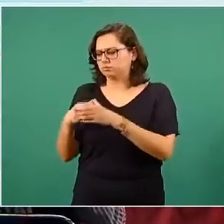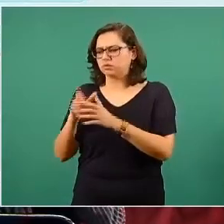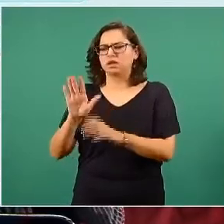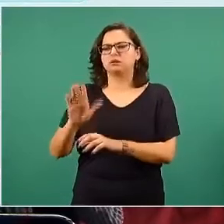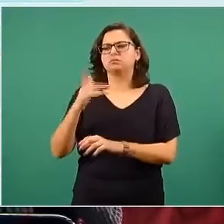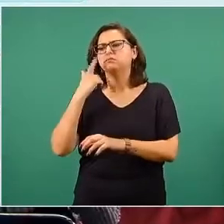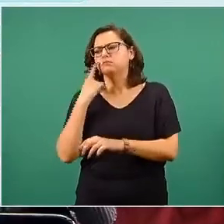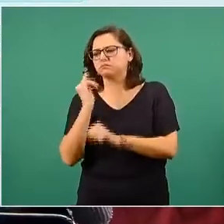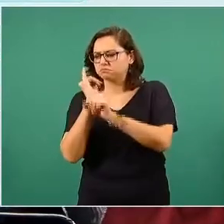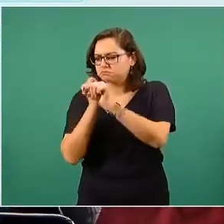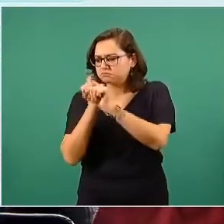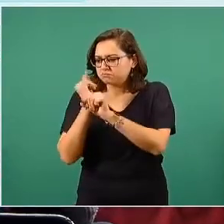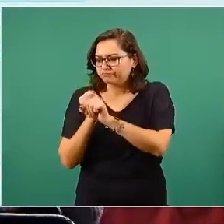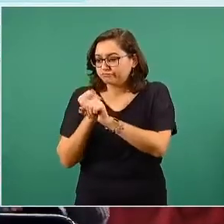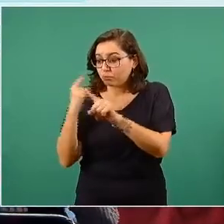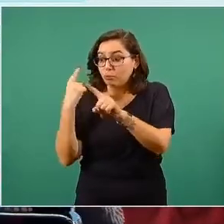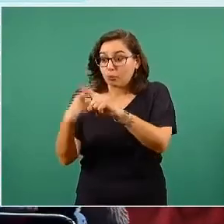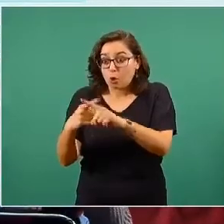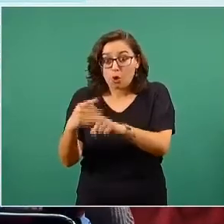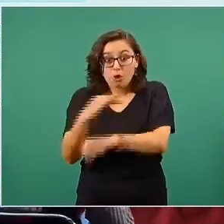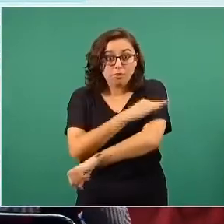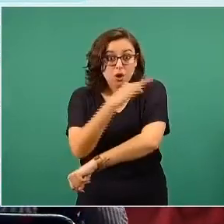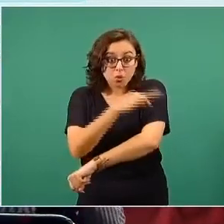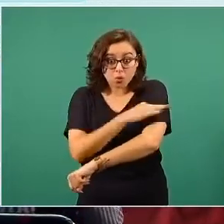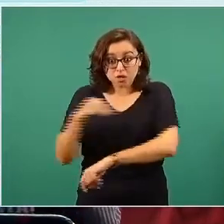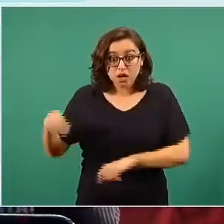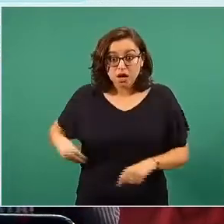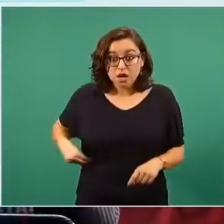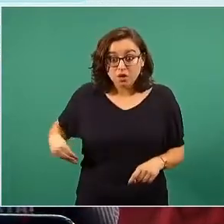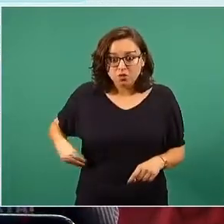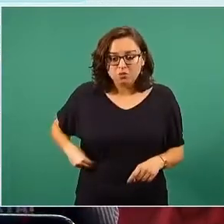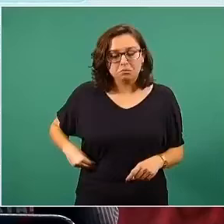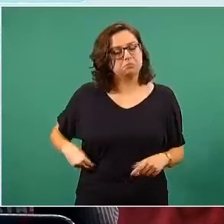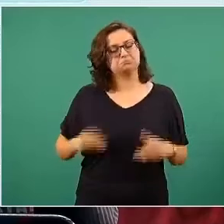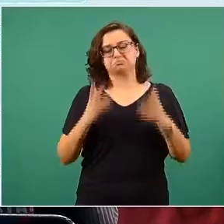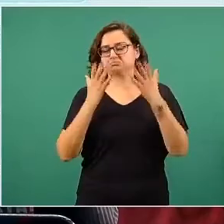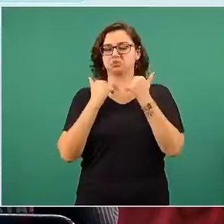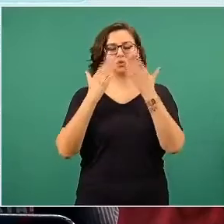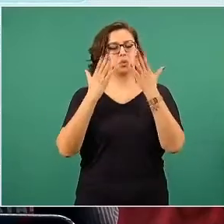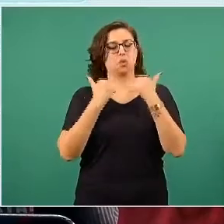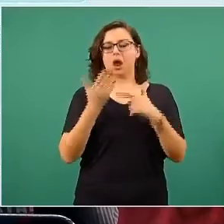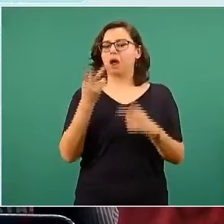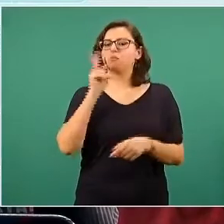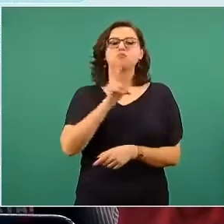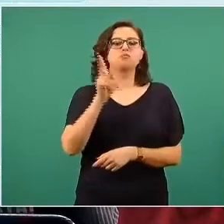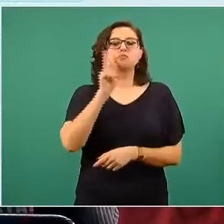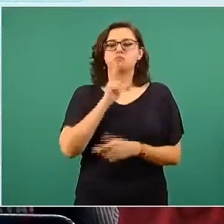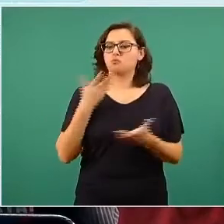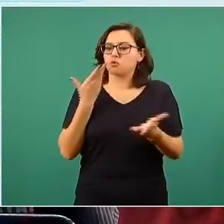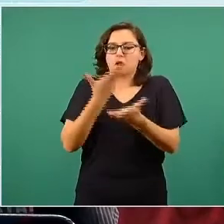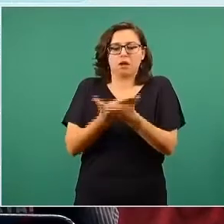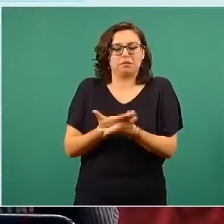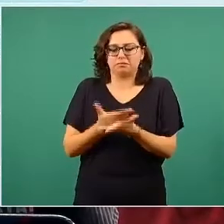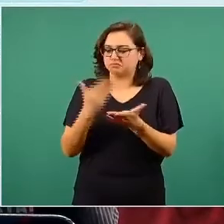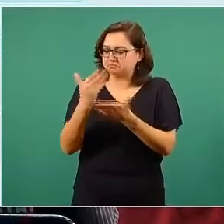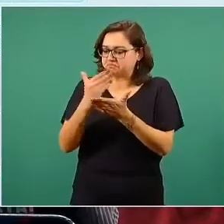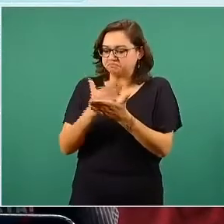situación es que no existe evidencia médica, científica, que sugiera una relación con la